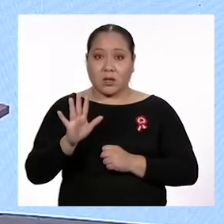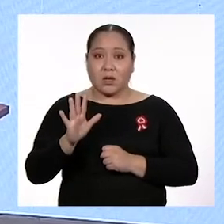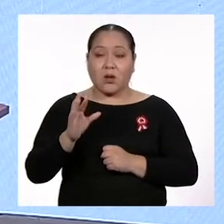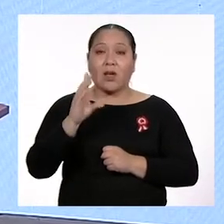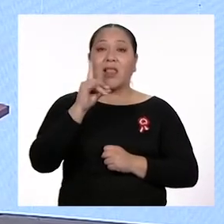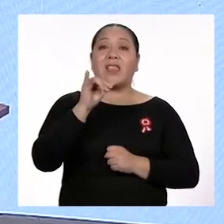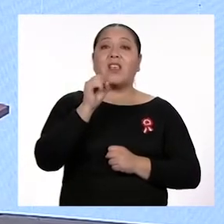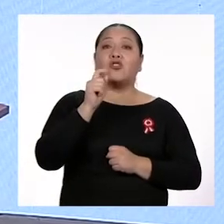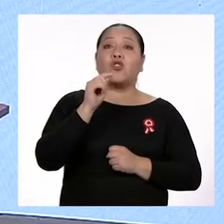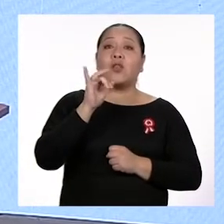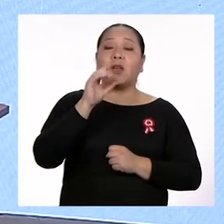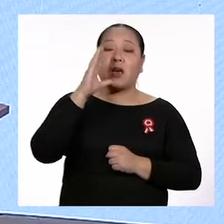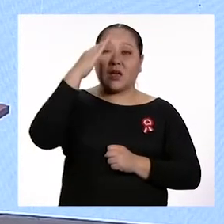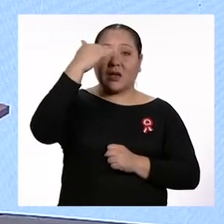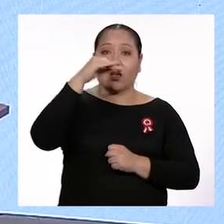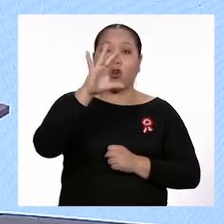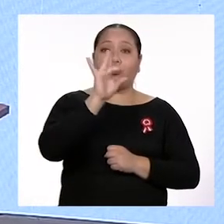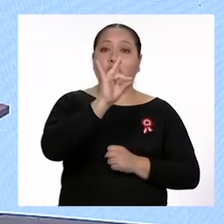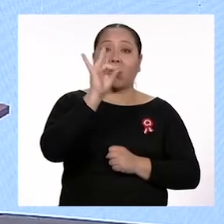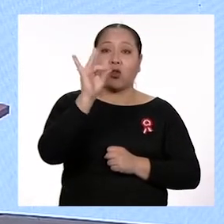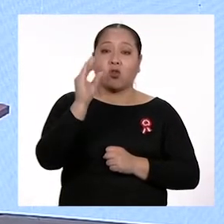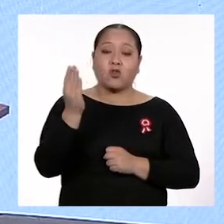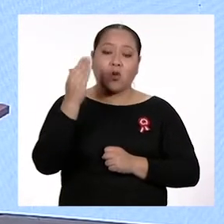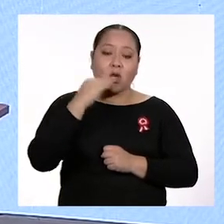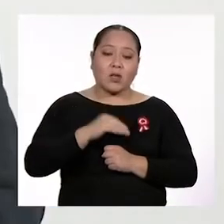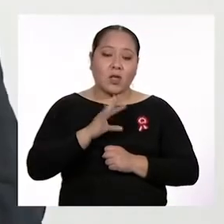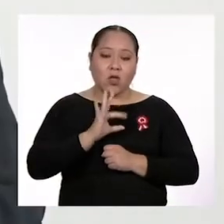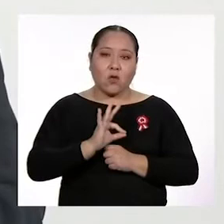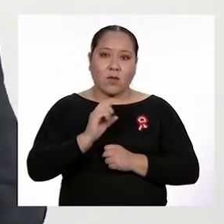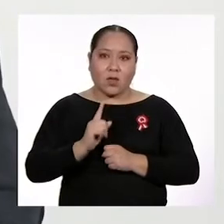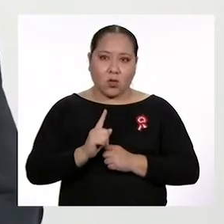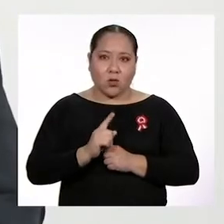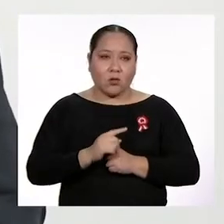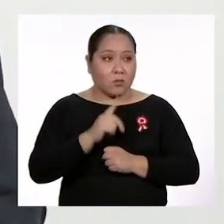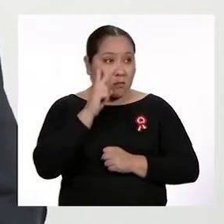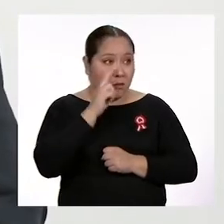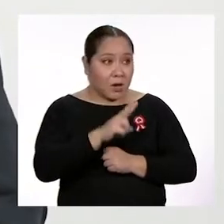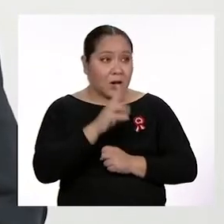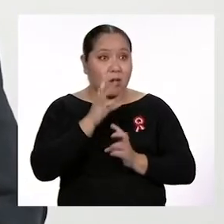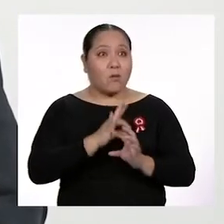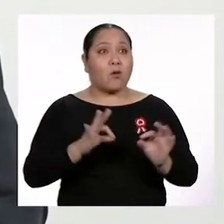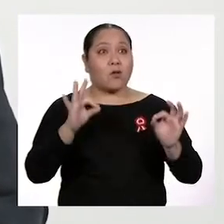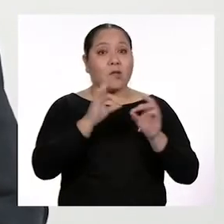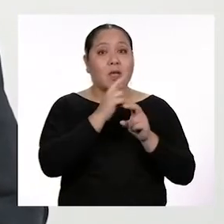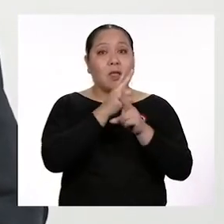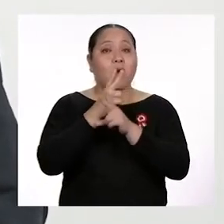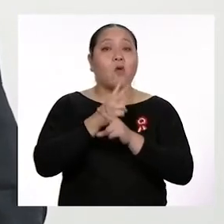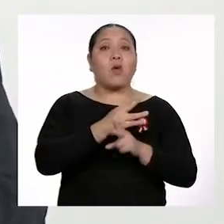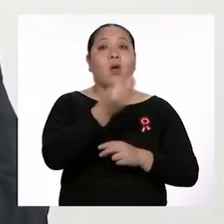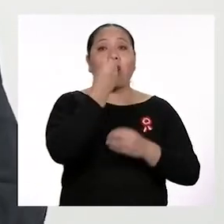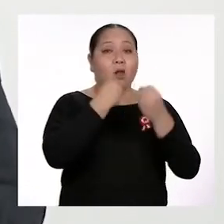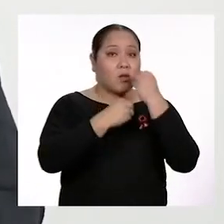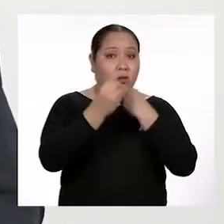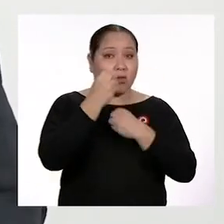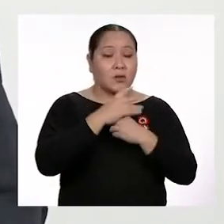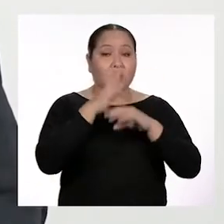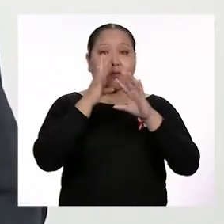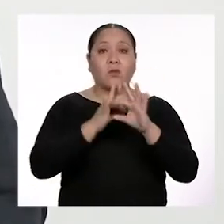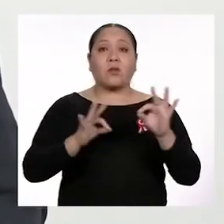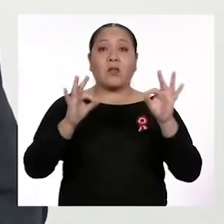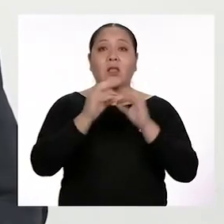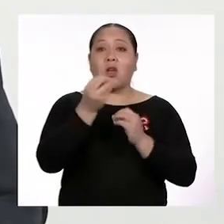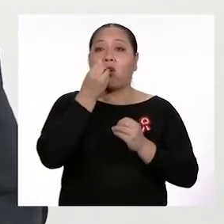presión diastólica estuvo desde 88 hasta 91. ¿Ves lo importante de cuidarnos con las comidas? Debemos